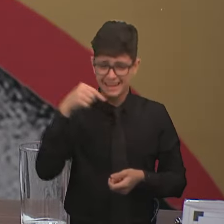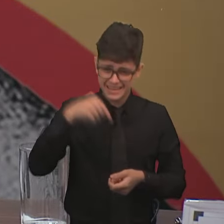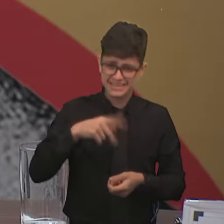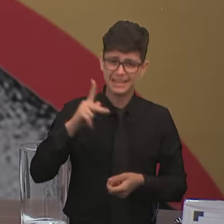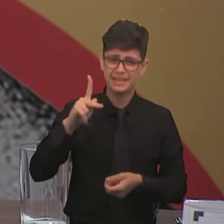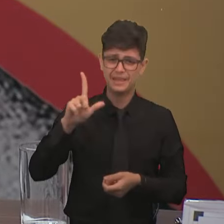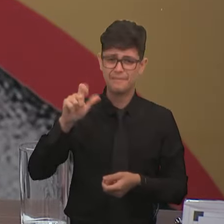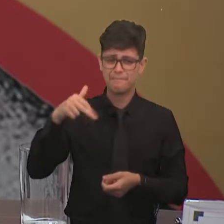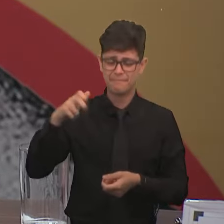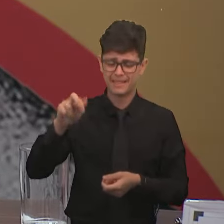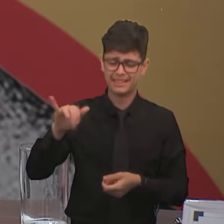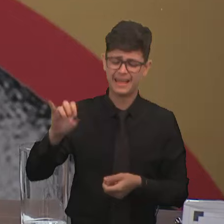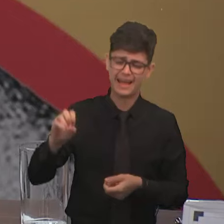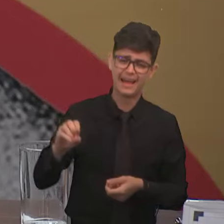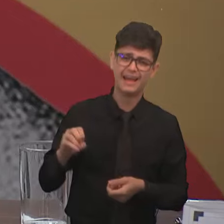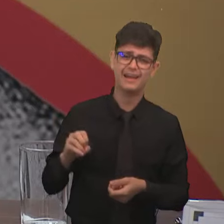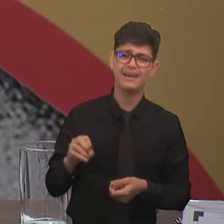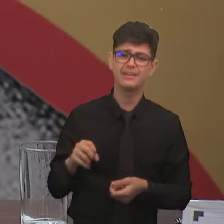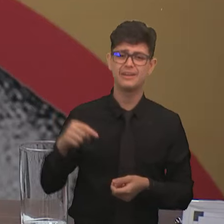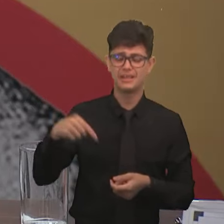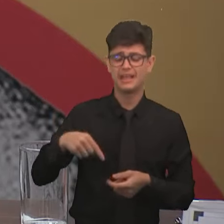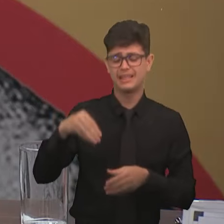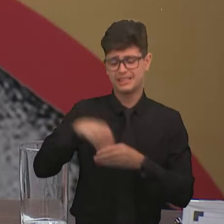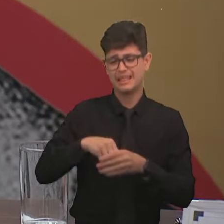en la plenaria